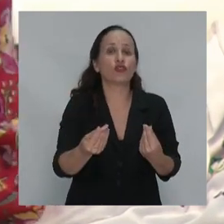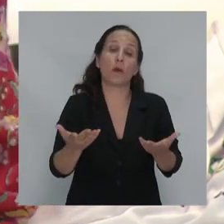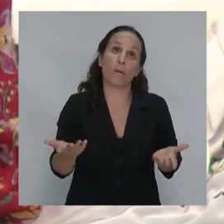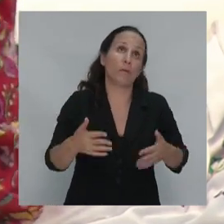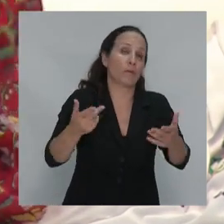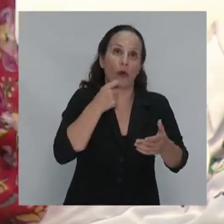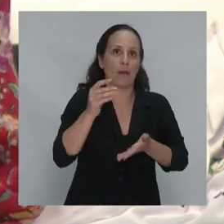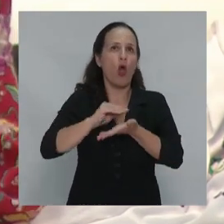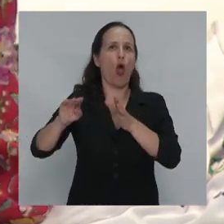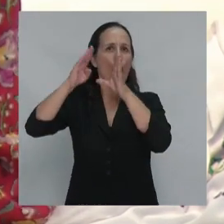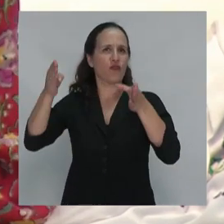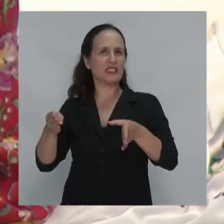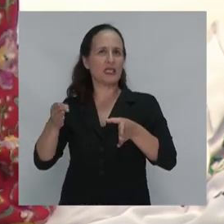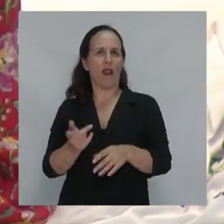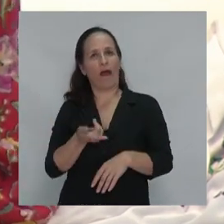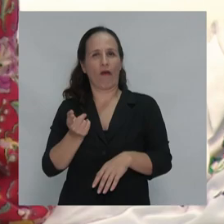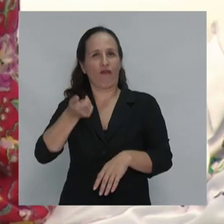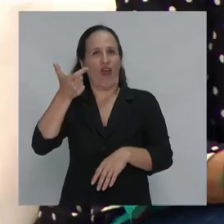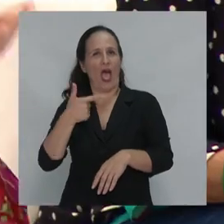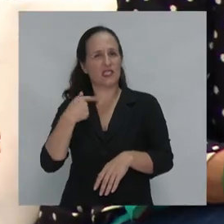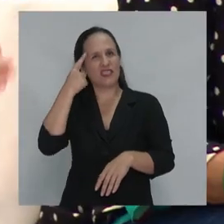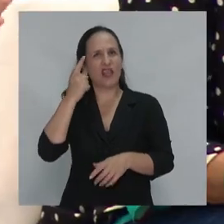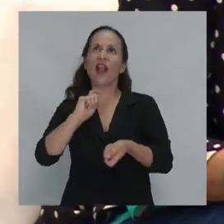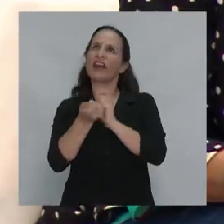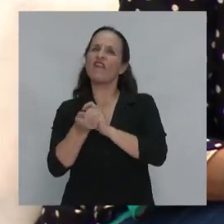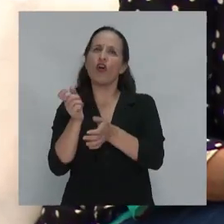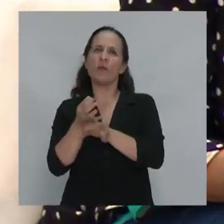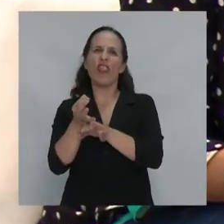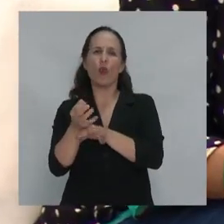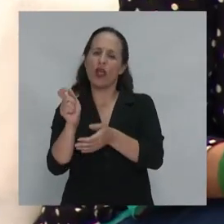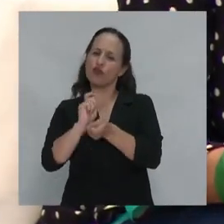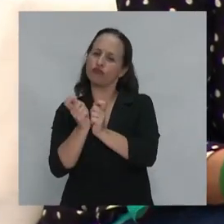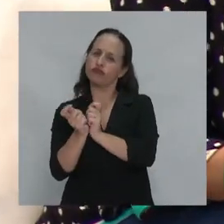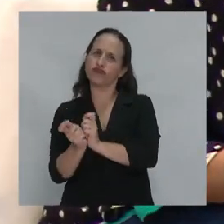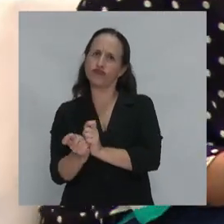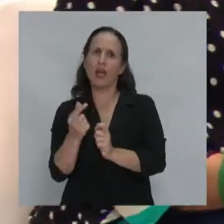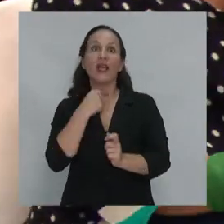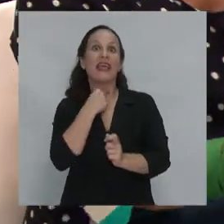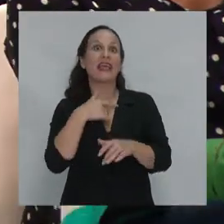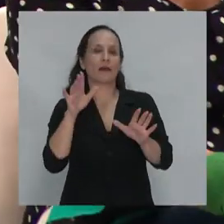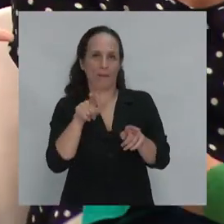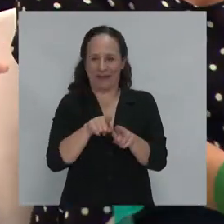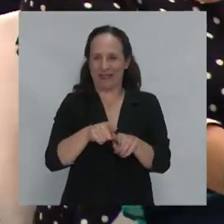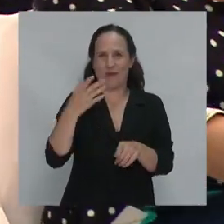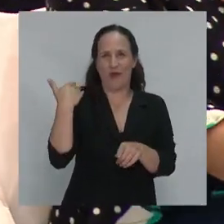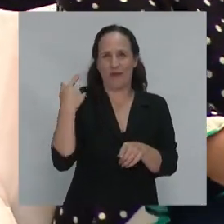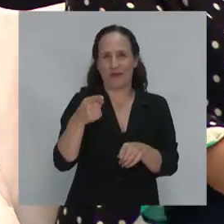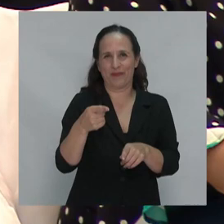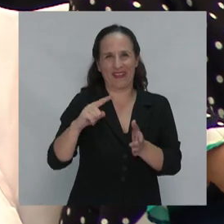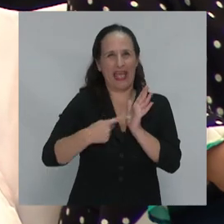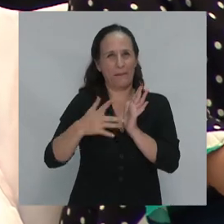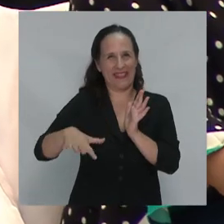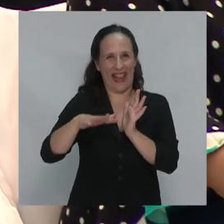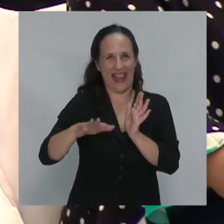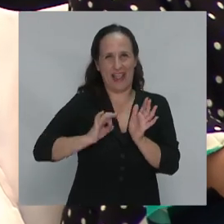desde un despacho es muy fácil pensar una reforma educativa que supuestamente quiere insertarnos a nosotros, como pasó en la